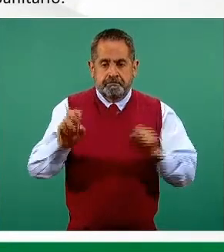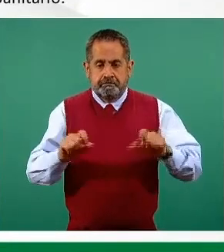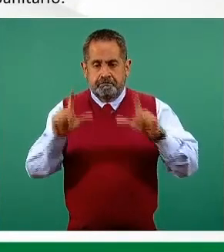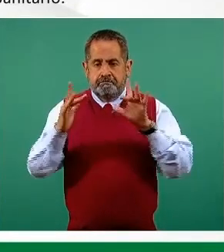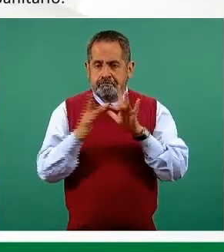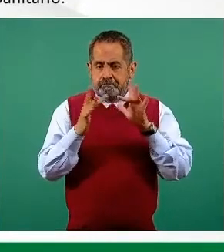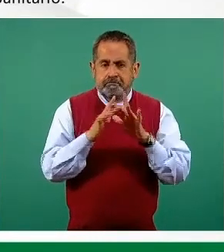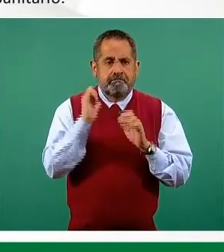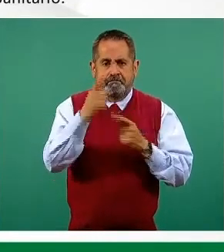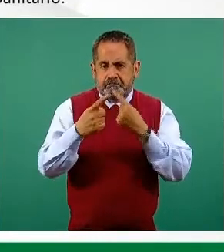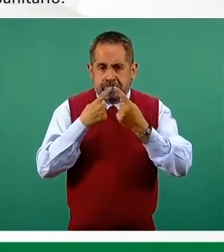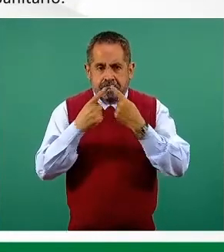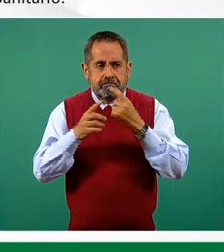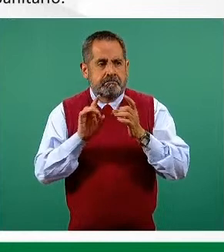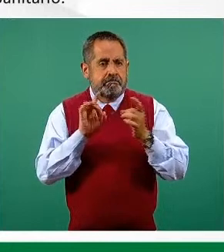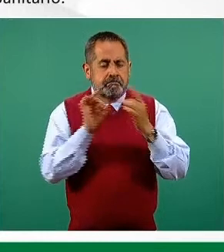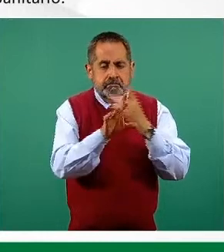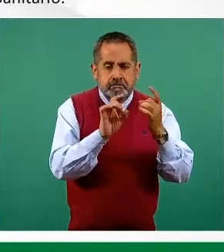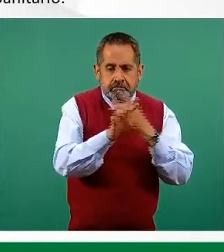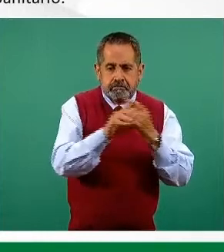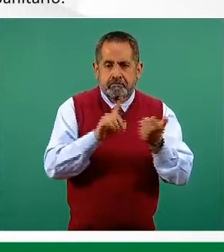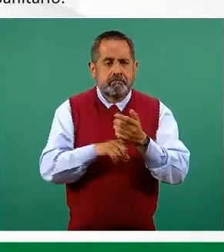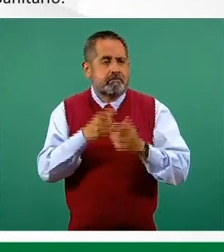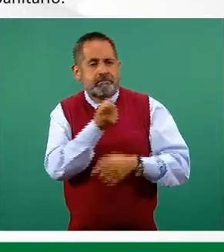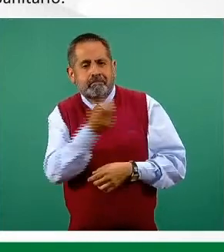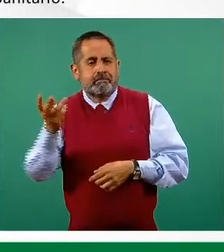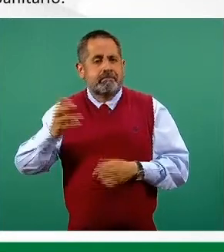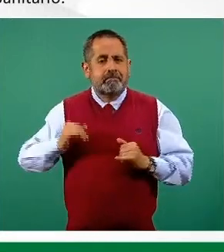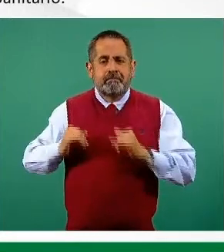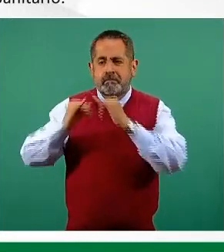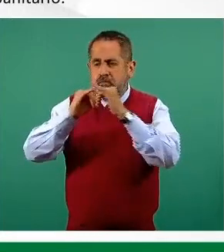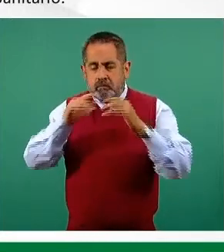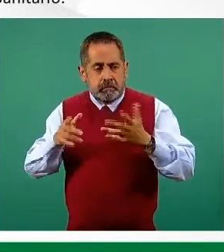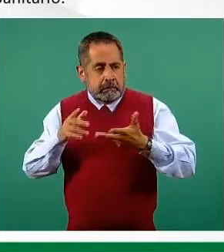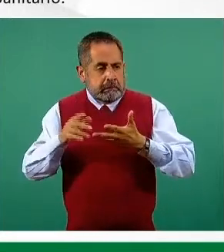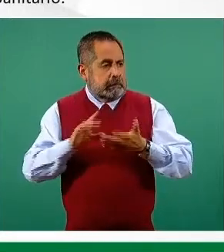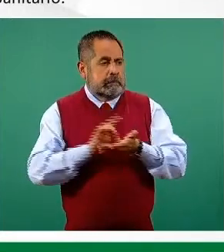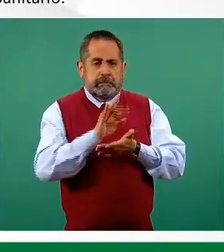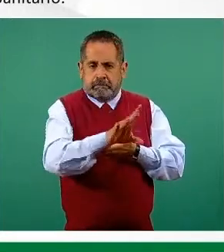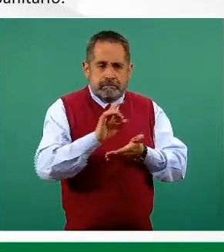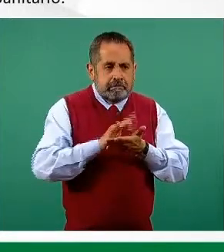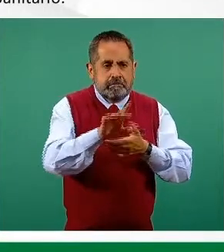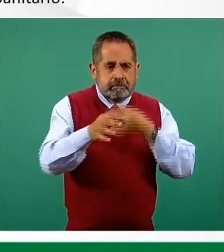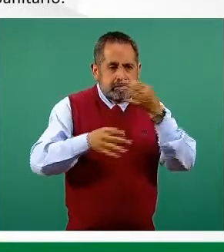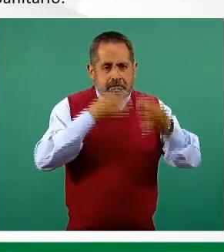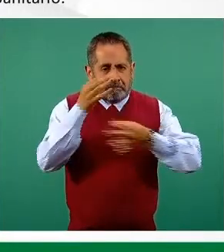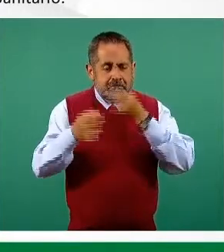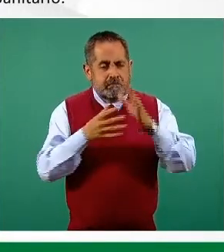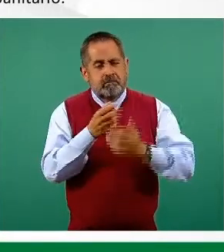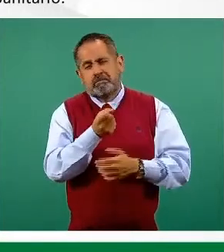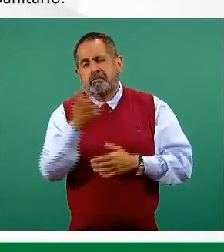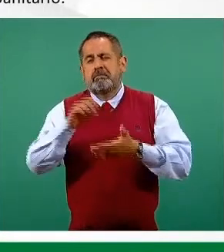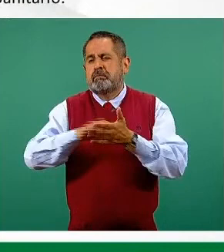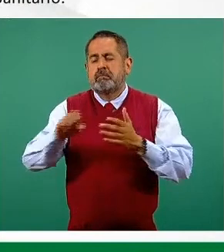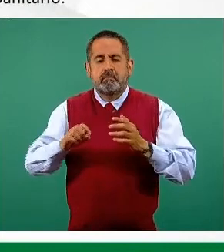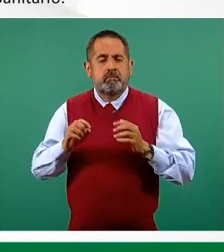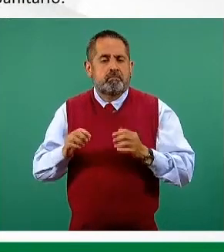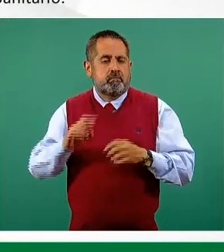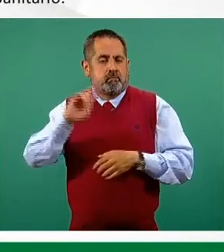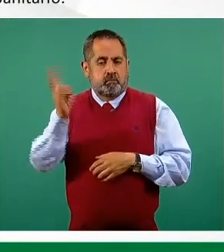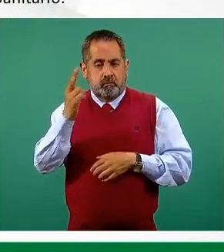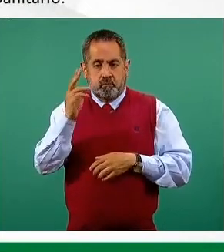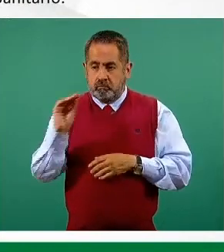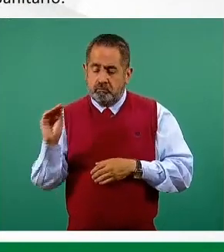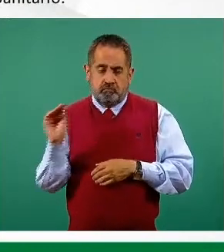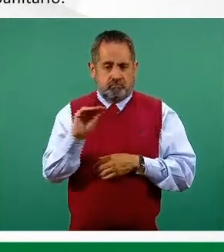donde todas las instituciones y algunas otras que no están en el gobierno del estado, algunas instituciones educativas, subimos